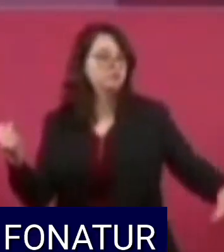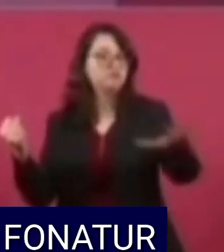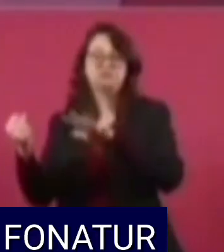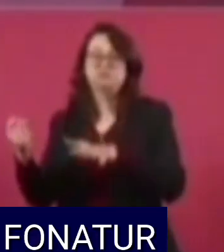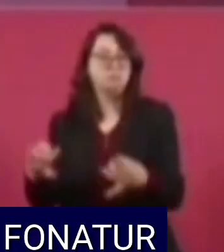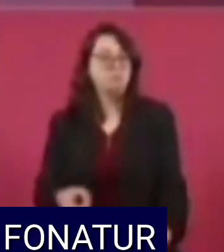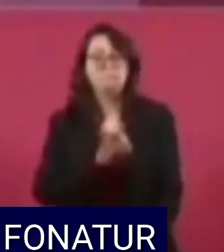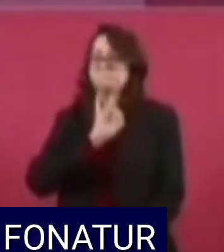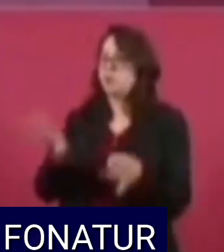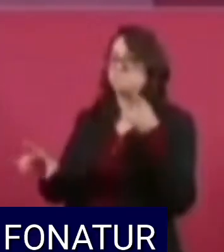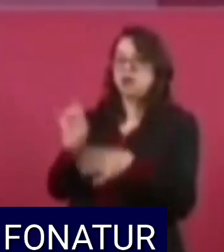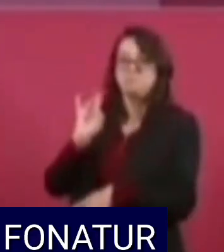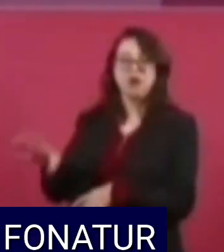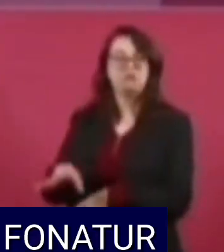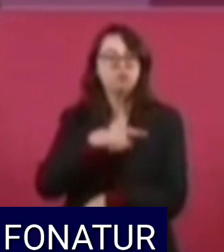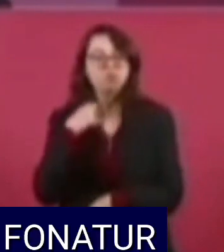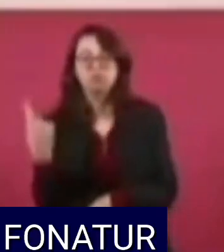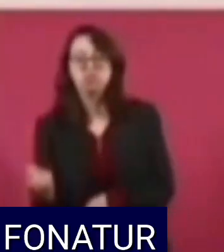por completo,